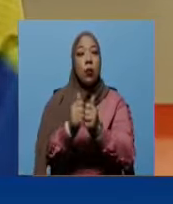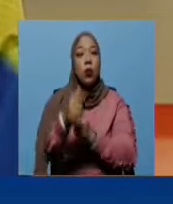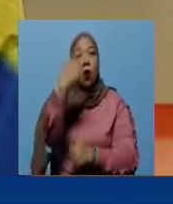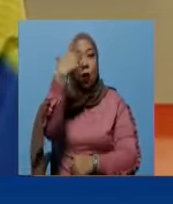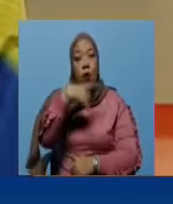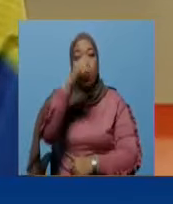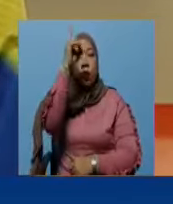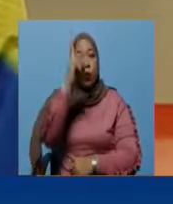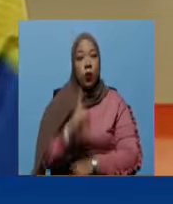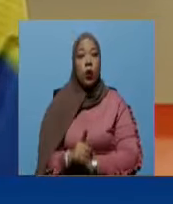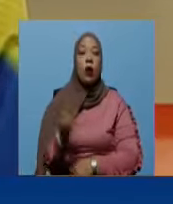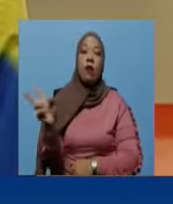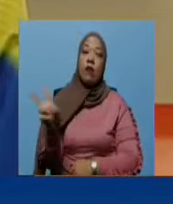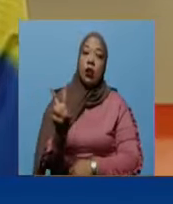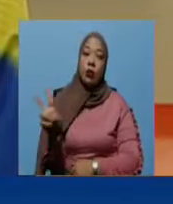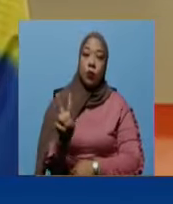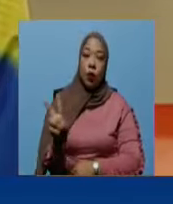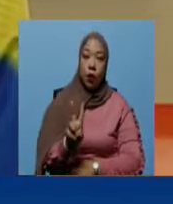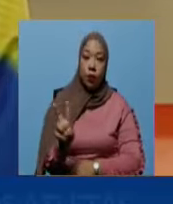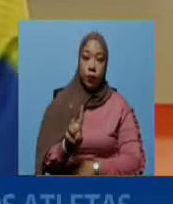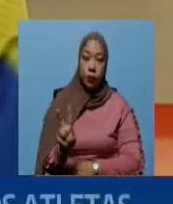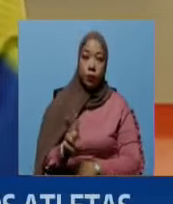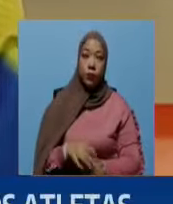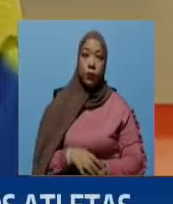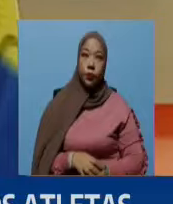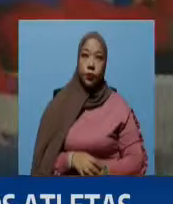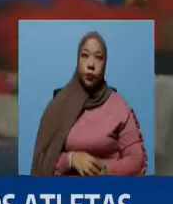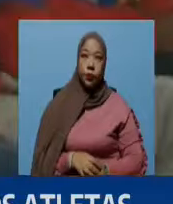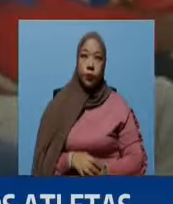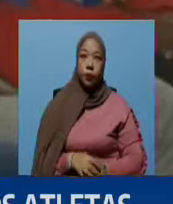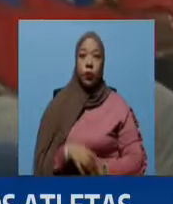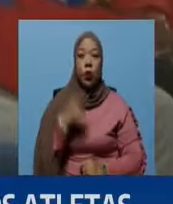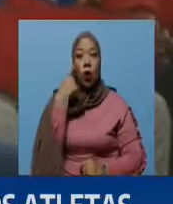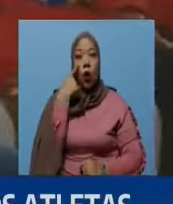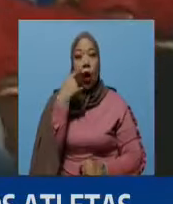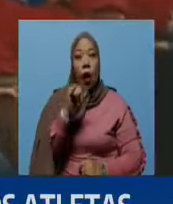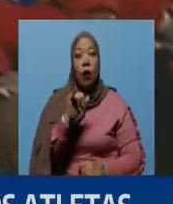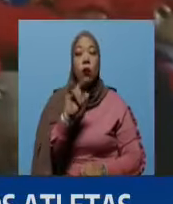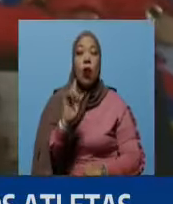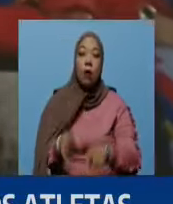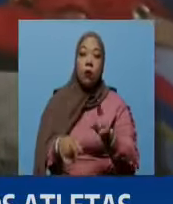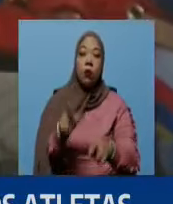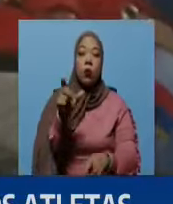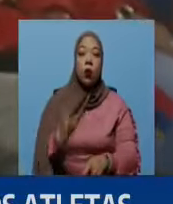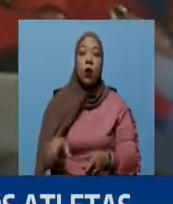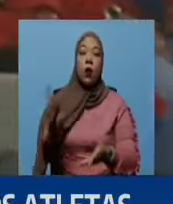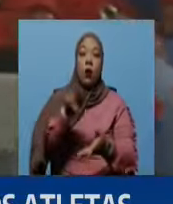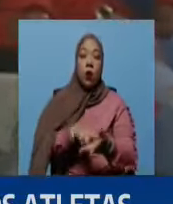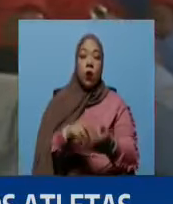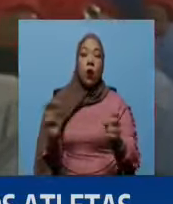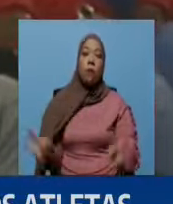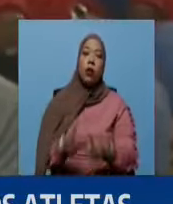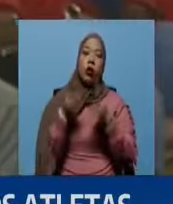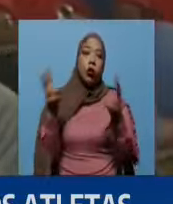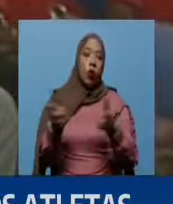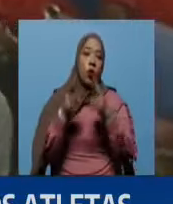que uno siente por Venezuela. Cuando uno ve que regresan